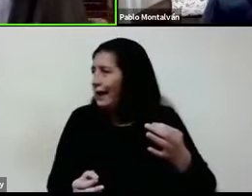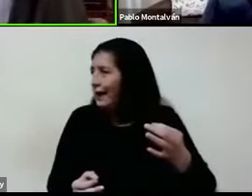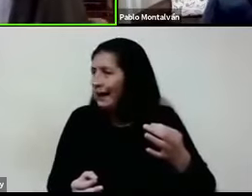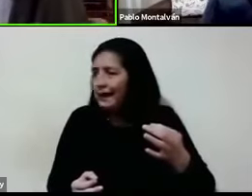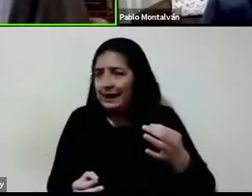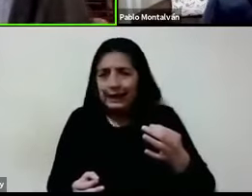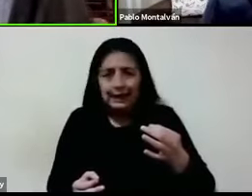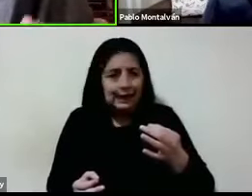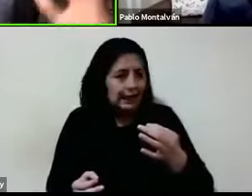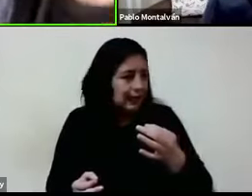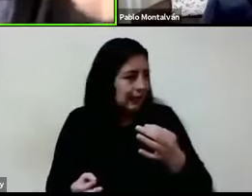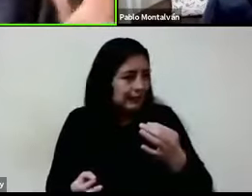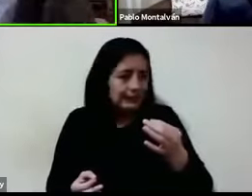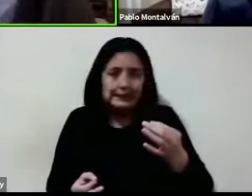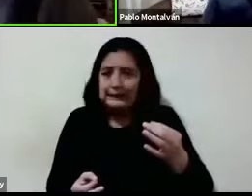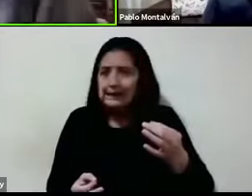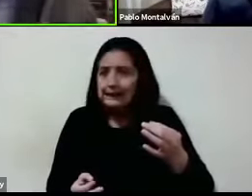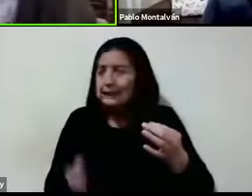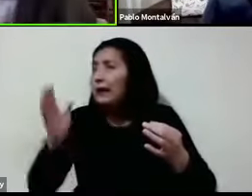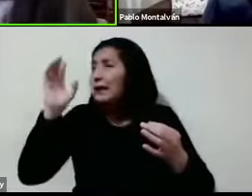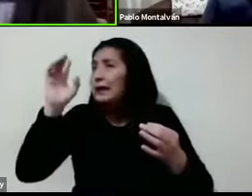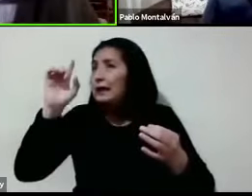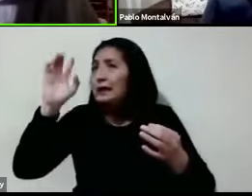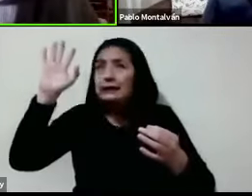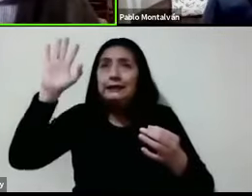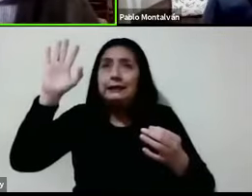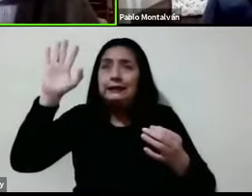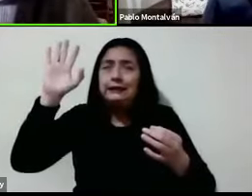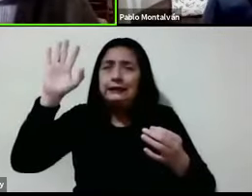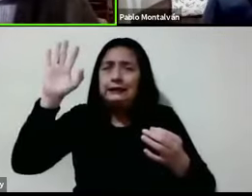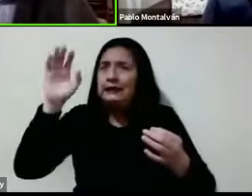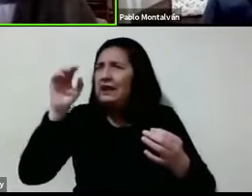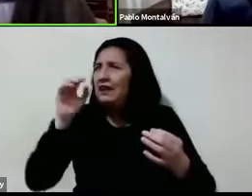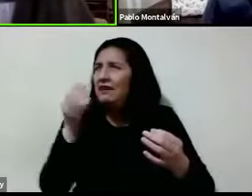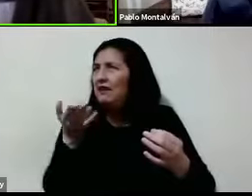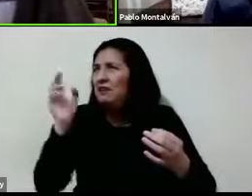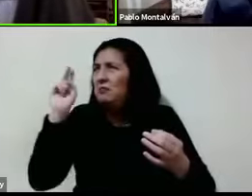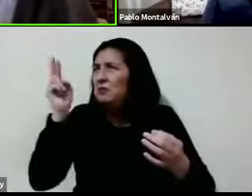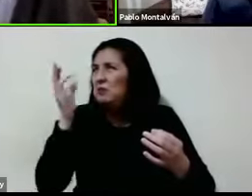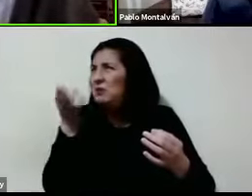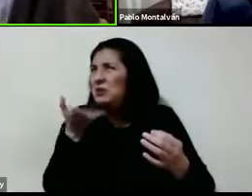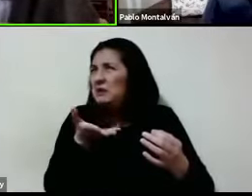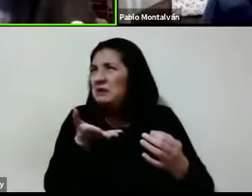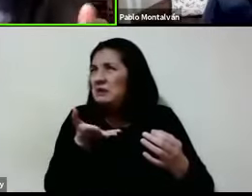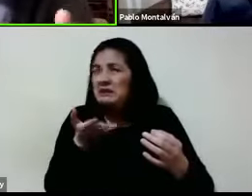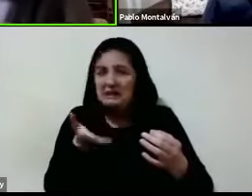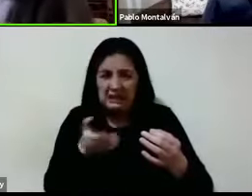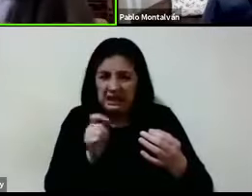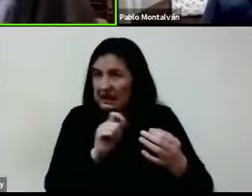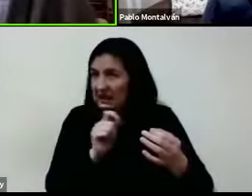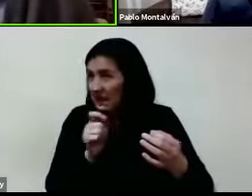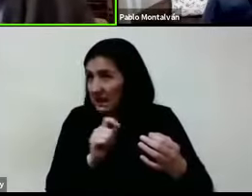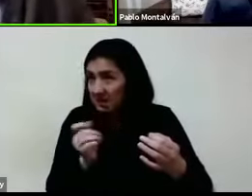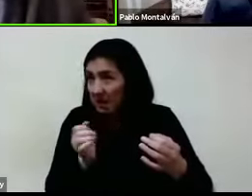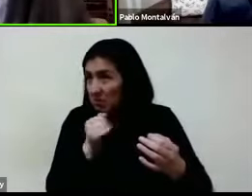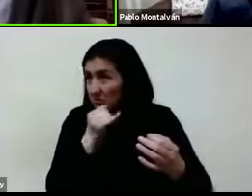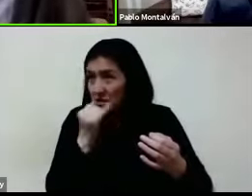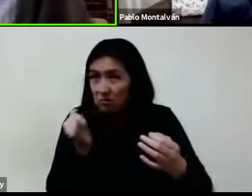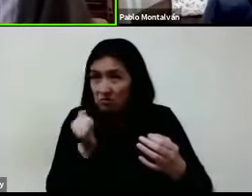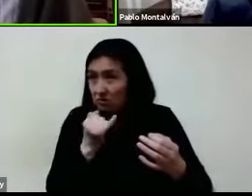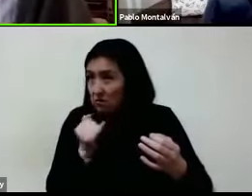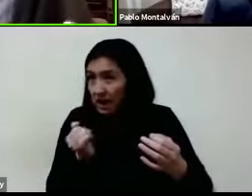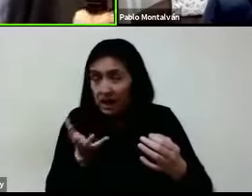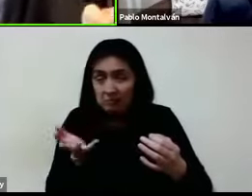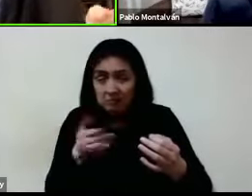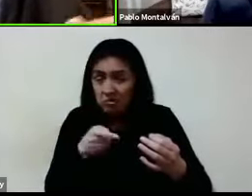costado, hasta que alguien levanta la mano y dice, profe, pero escribimos, dibujamos,